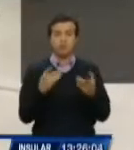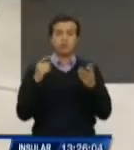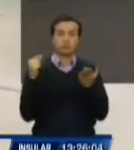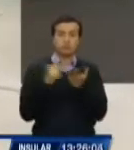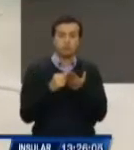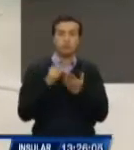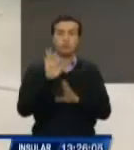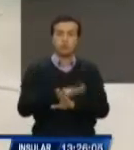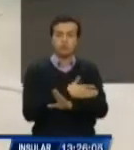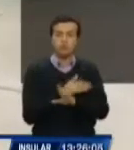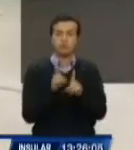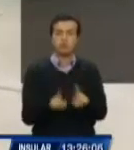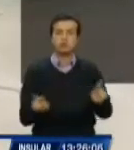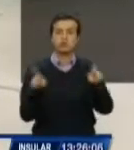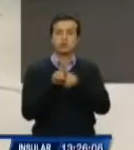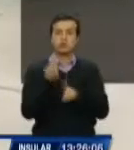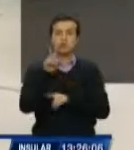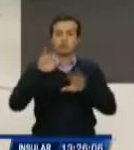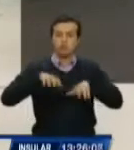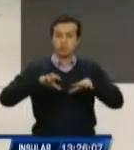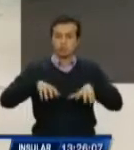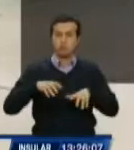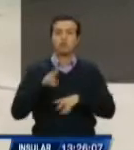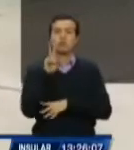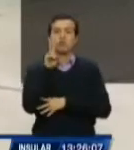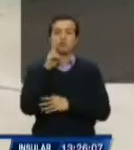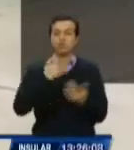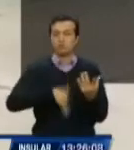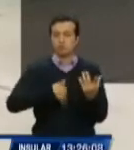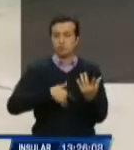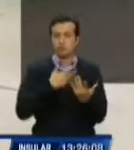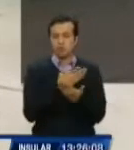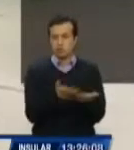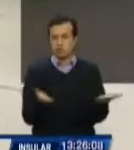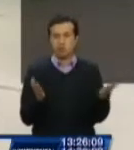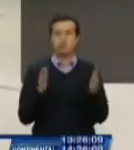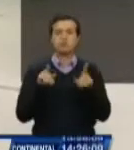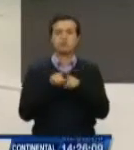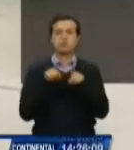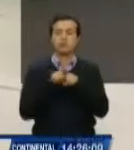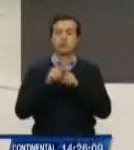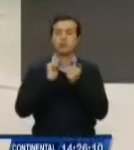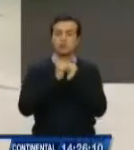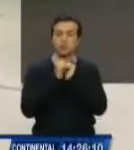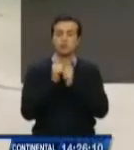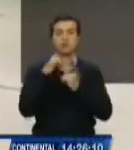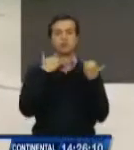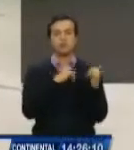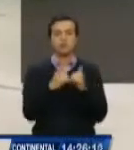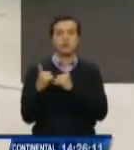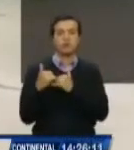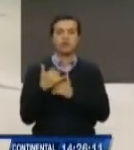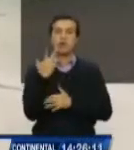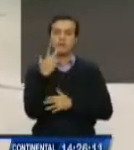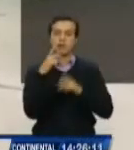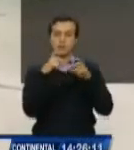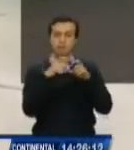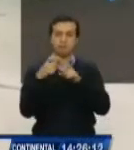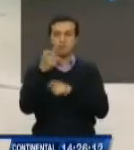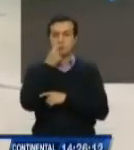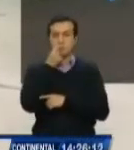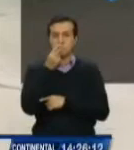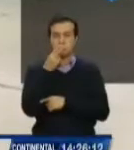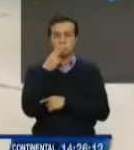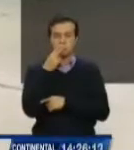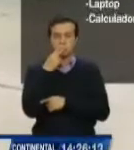video, música o datos, dos animales domésticos, dos instrumentos musicales, artículos deportivos, juguetes, tres cajetillas de cigarrillos,